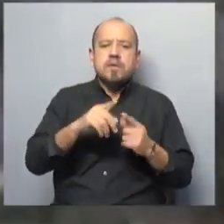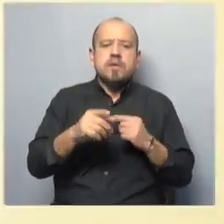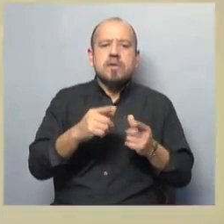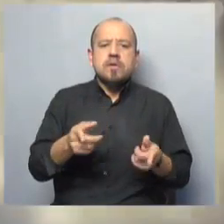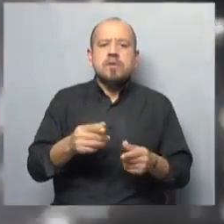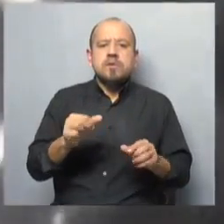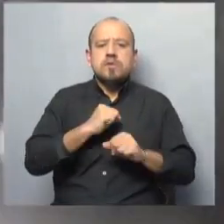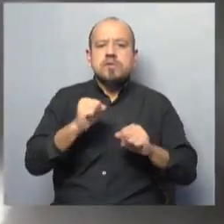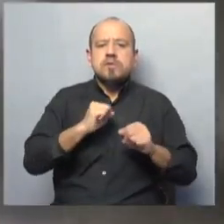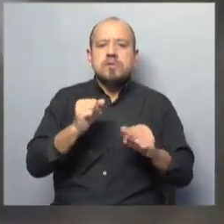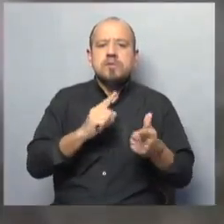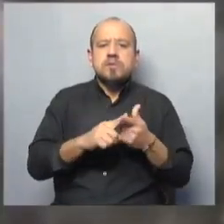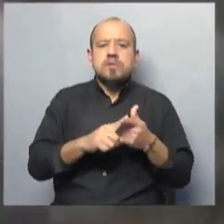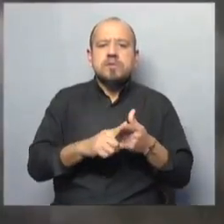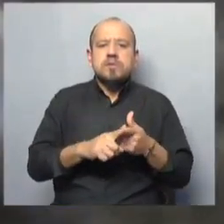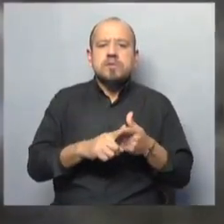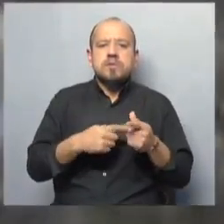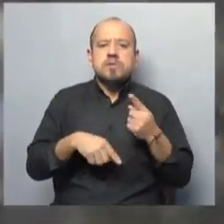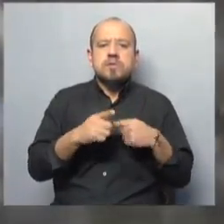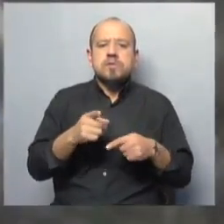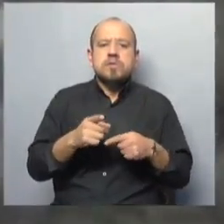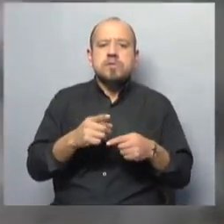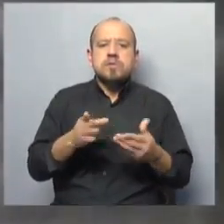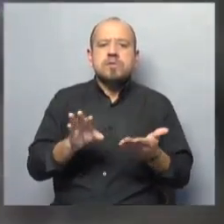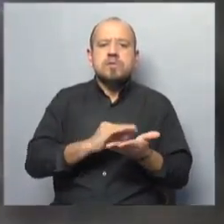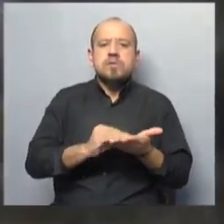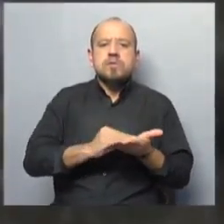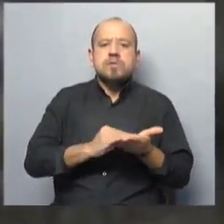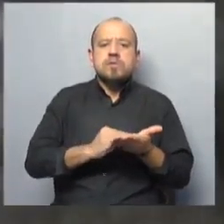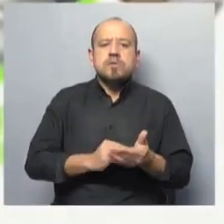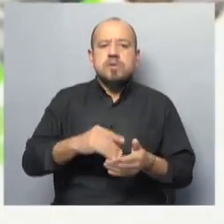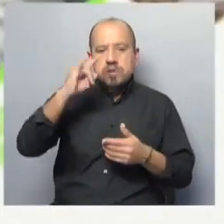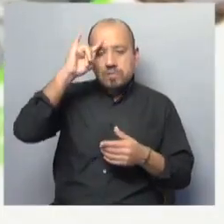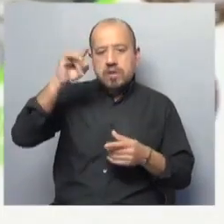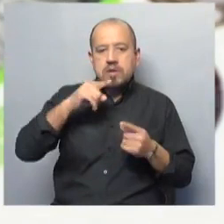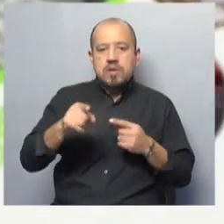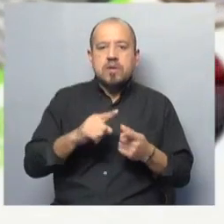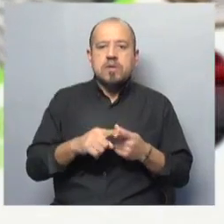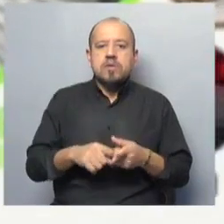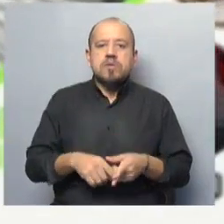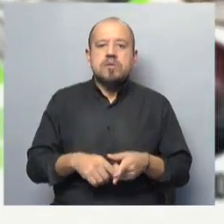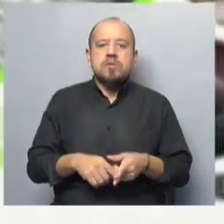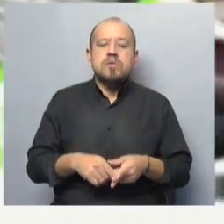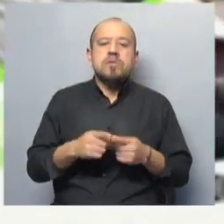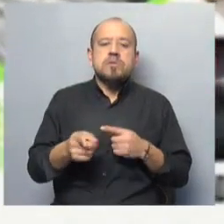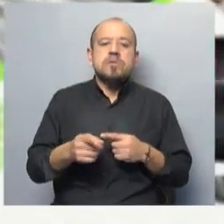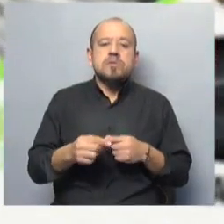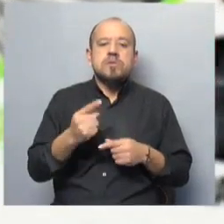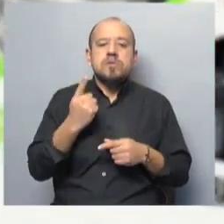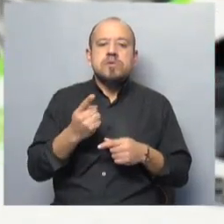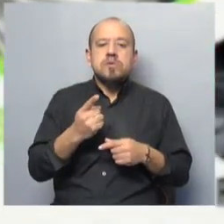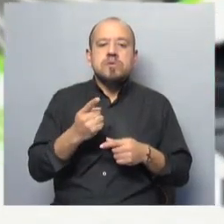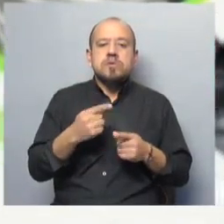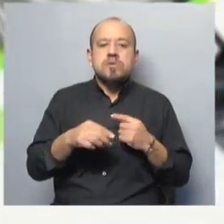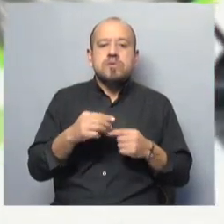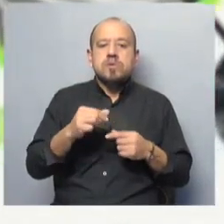Molotov a la sede de la Dirección General de Represión del Tráfico Ilícito de Drogas en el Prado. Ambos hechos fueron reivindicados por el primer cartel